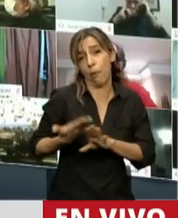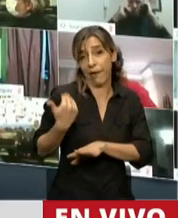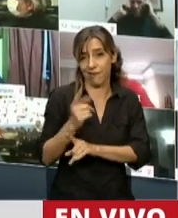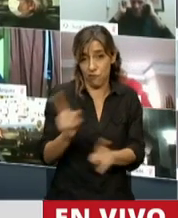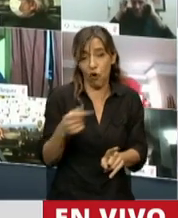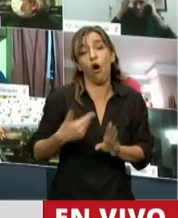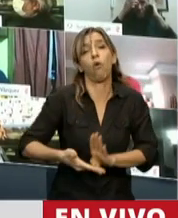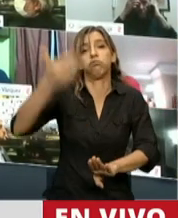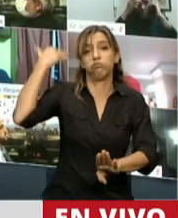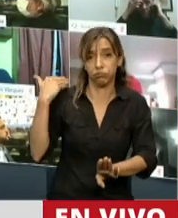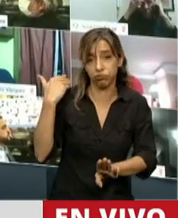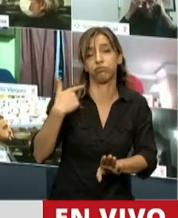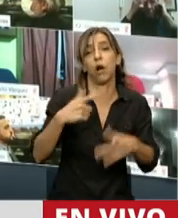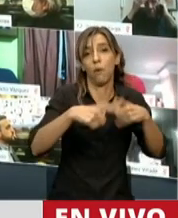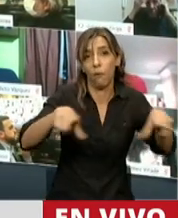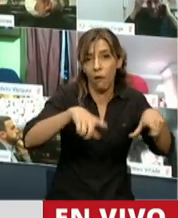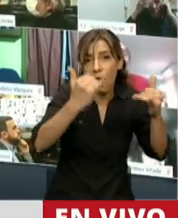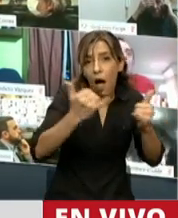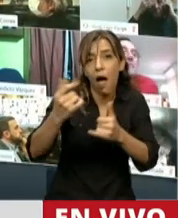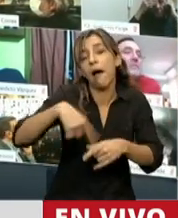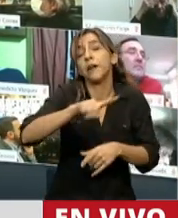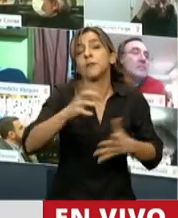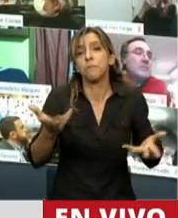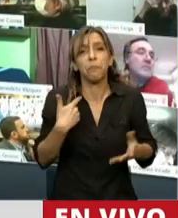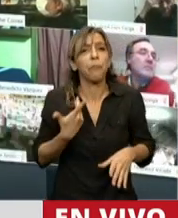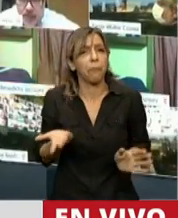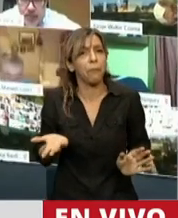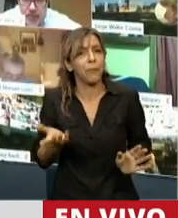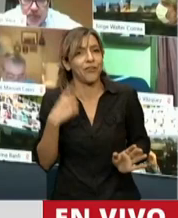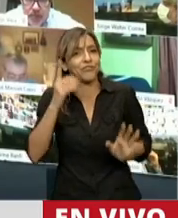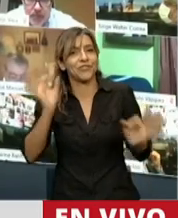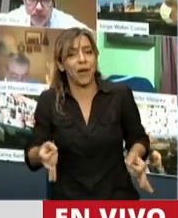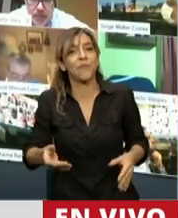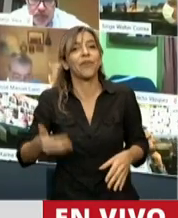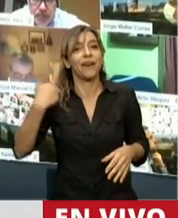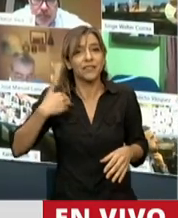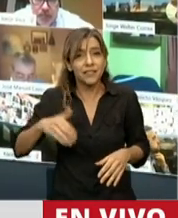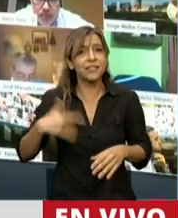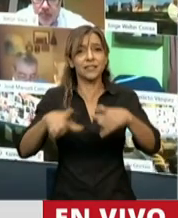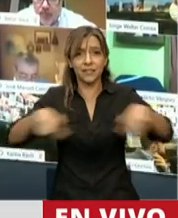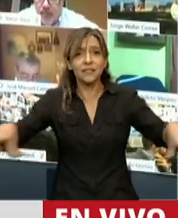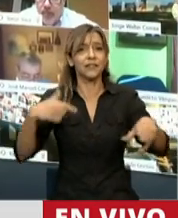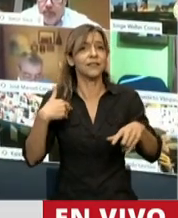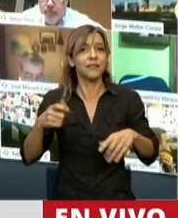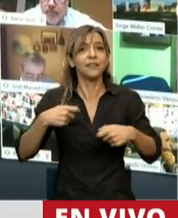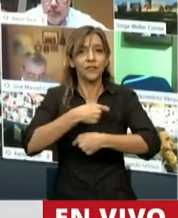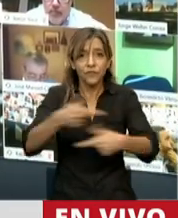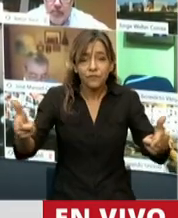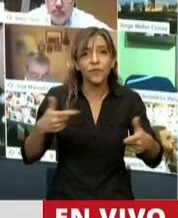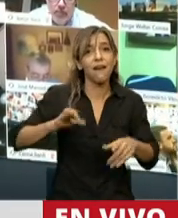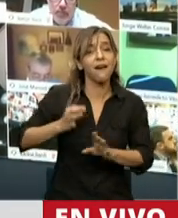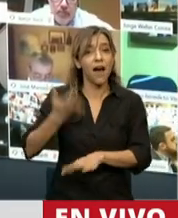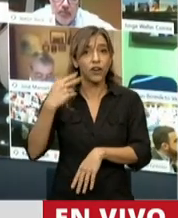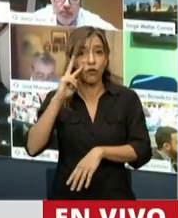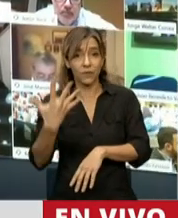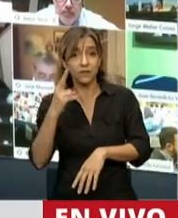La sociedad tiene que saber que los bonos que se emitieron en la Argentina en el año 2005 y en el año 2010, no han